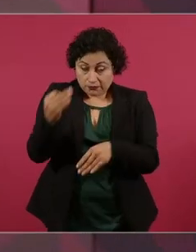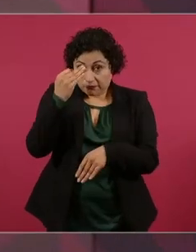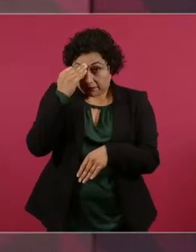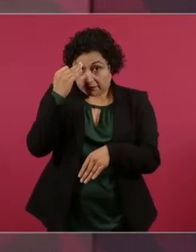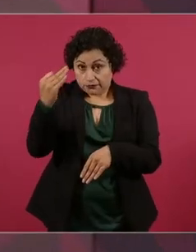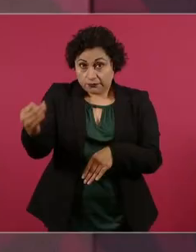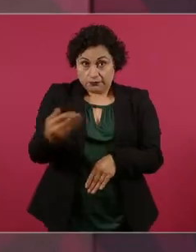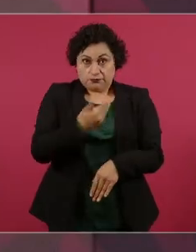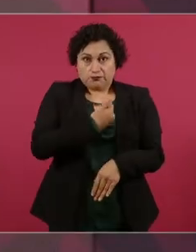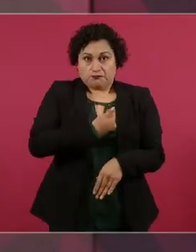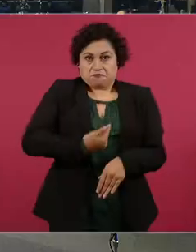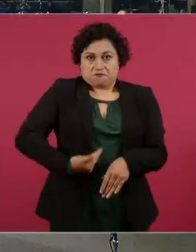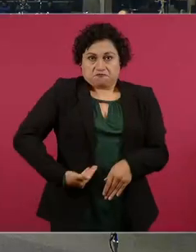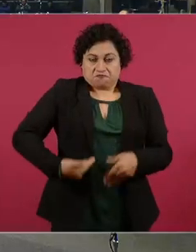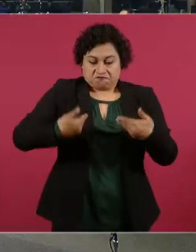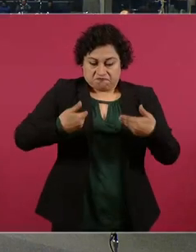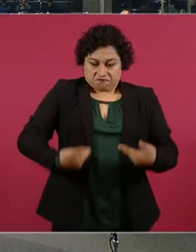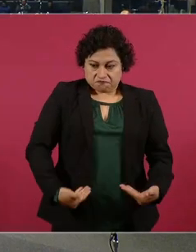y antes no.